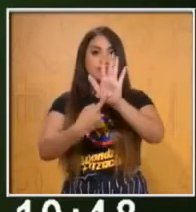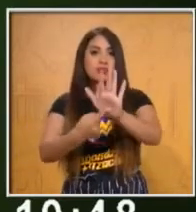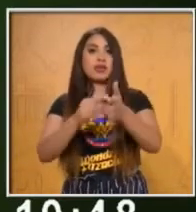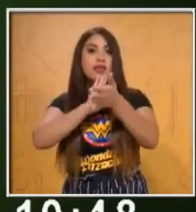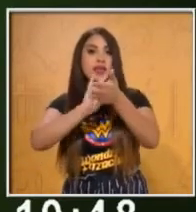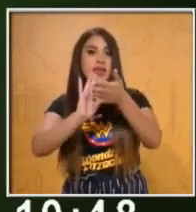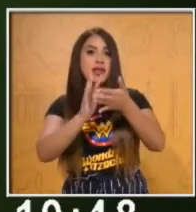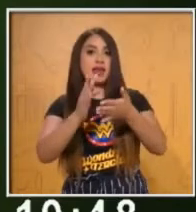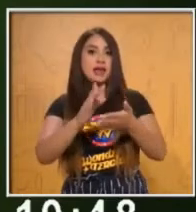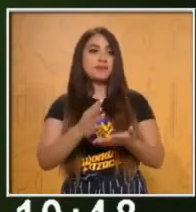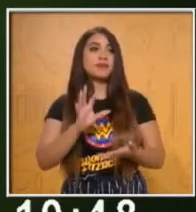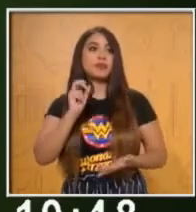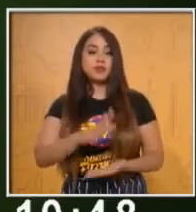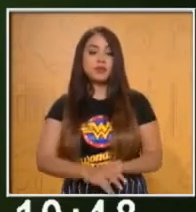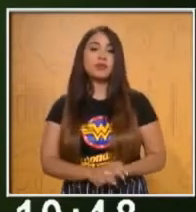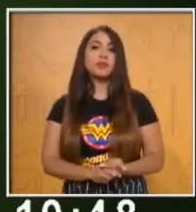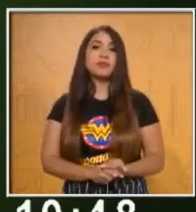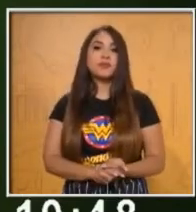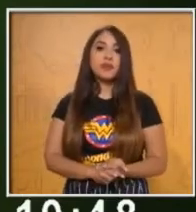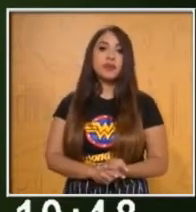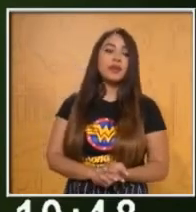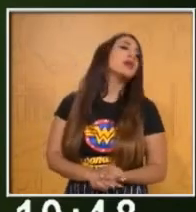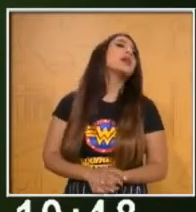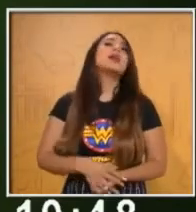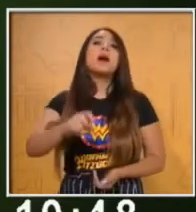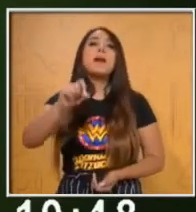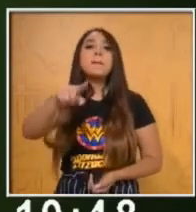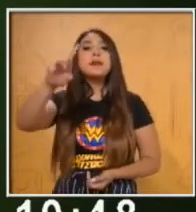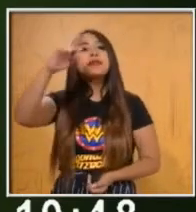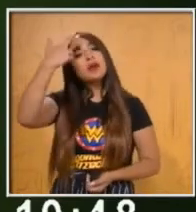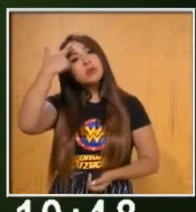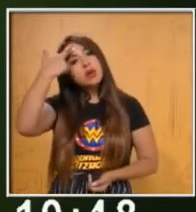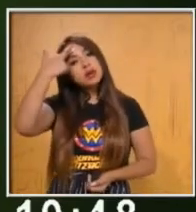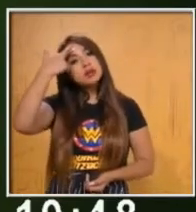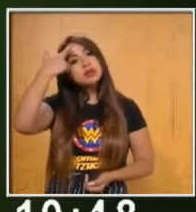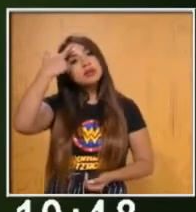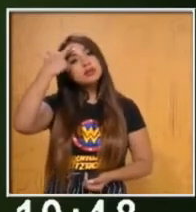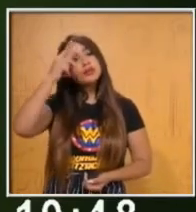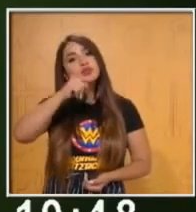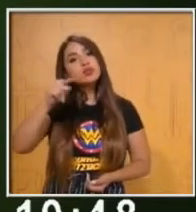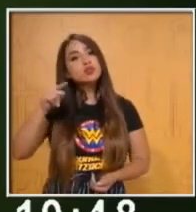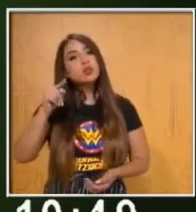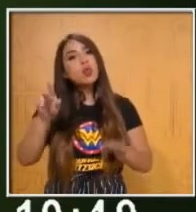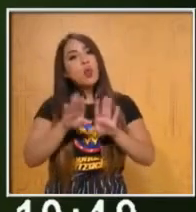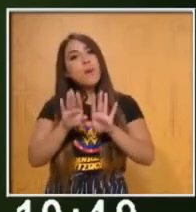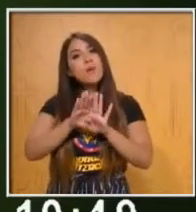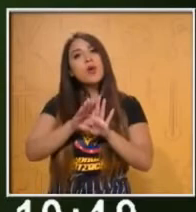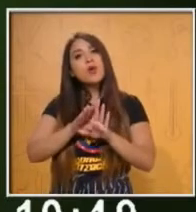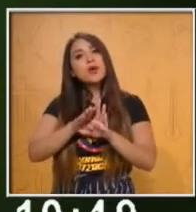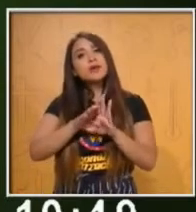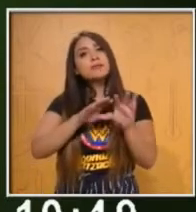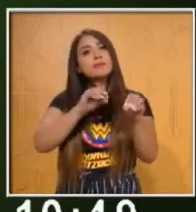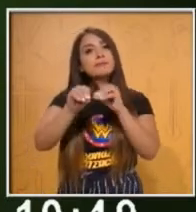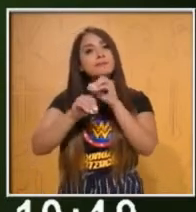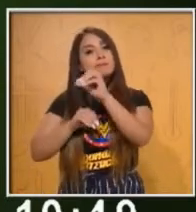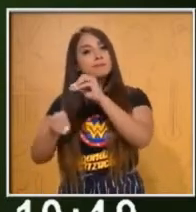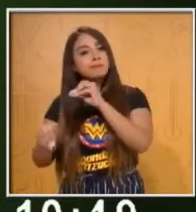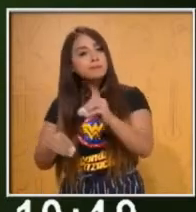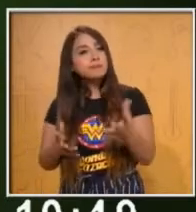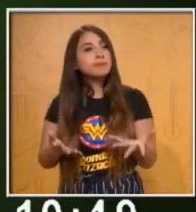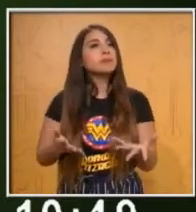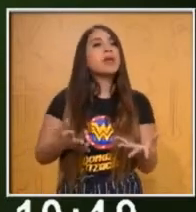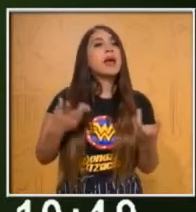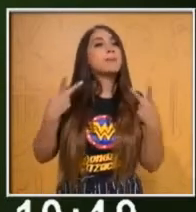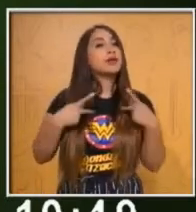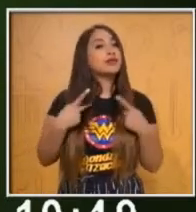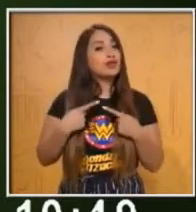alta. Vamos a ver, también te acuerdas que íbamos a distribuir los personajes, que le íbamos a pedir ayuda